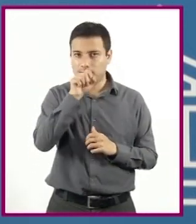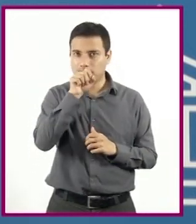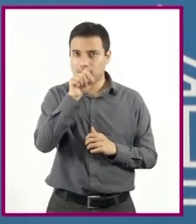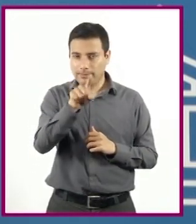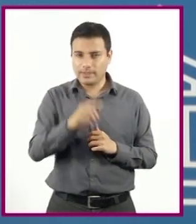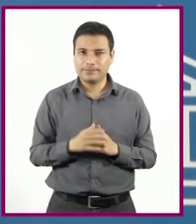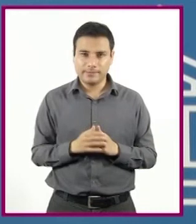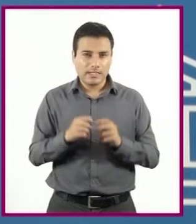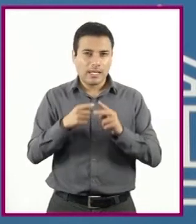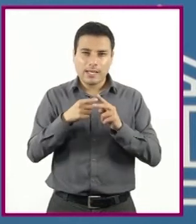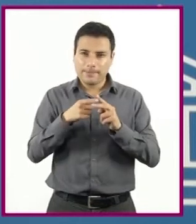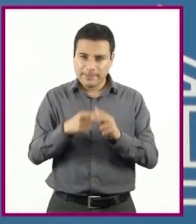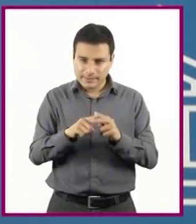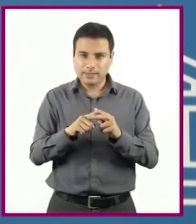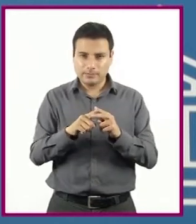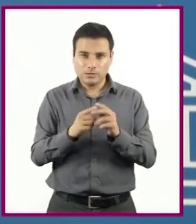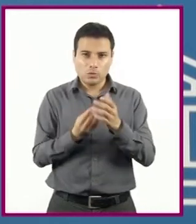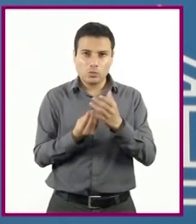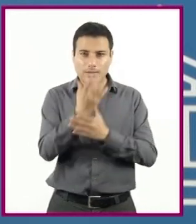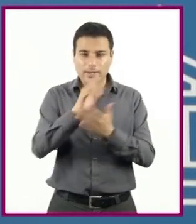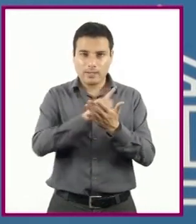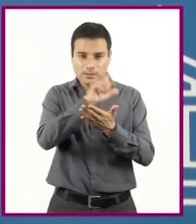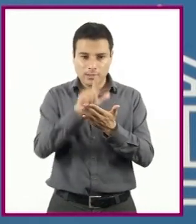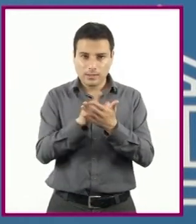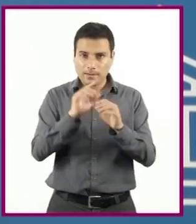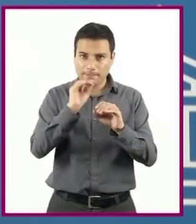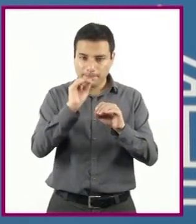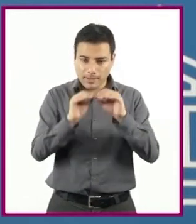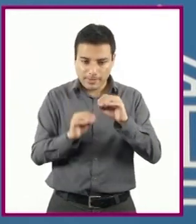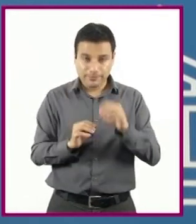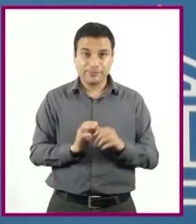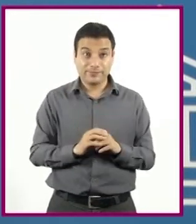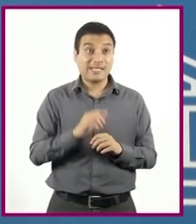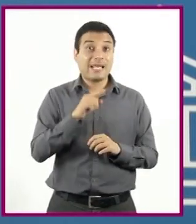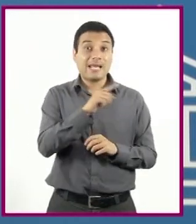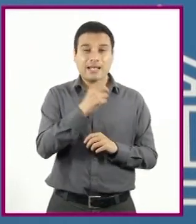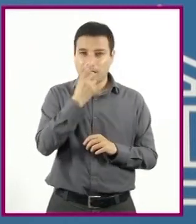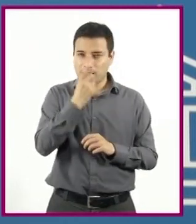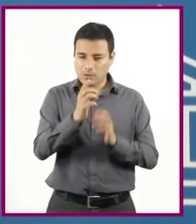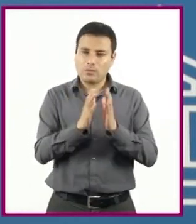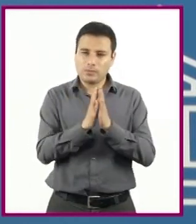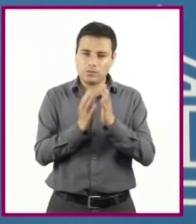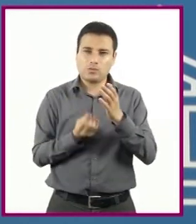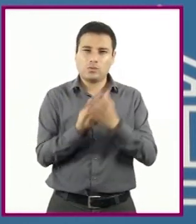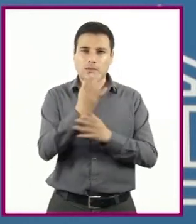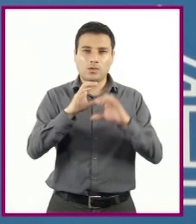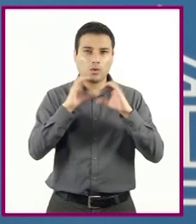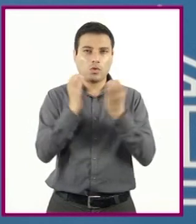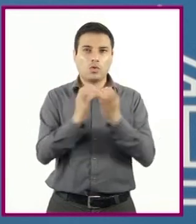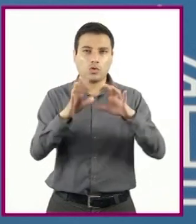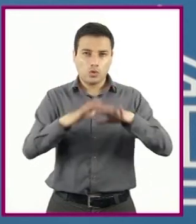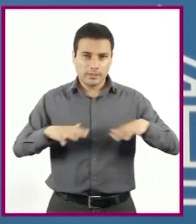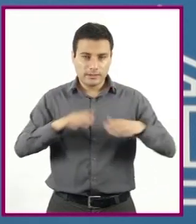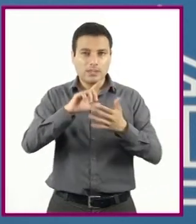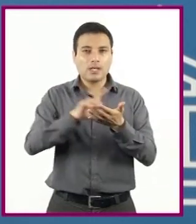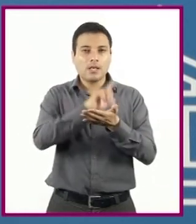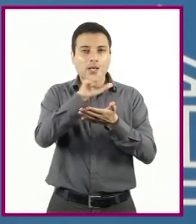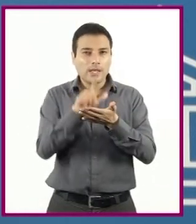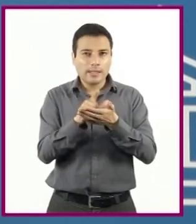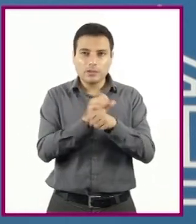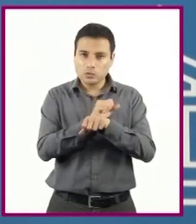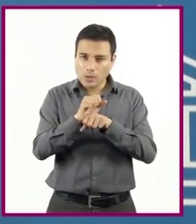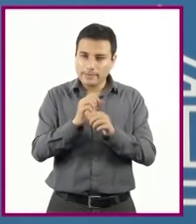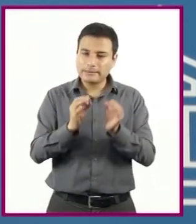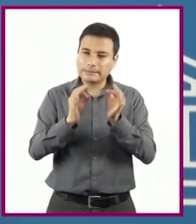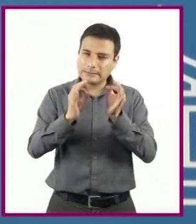para construir un nuevo marco legal al proponer un Congreso que dictara leyes suaves, benéficas,